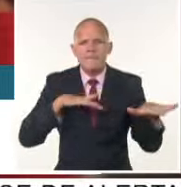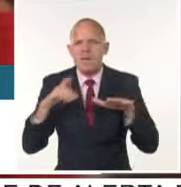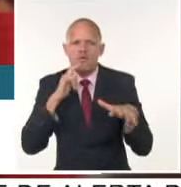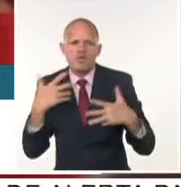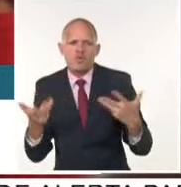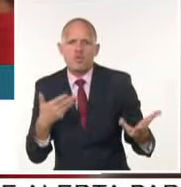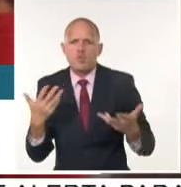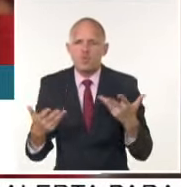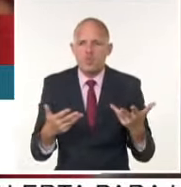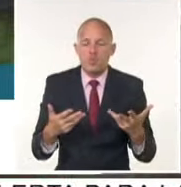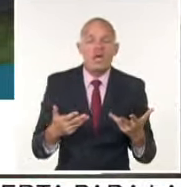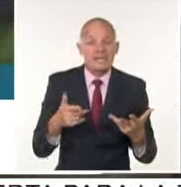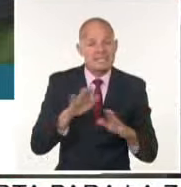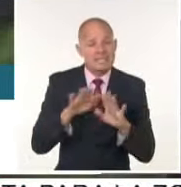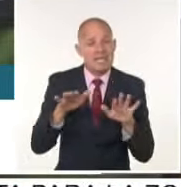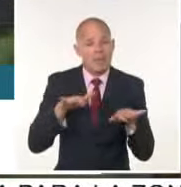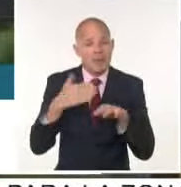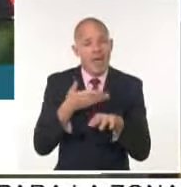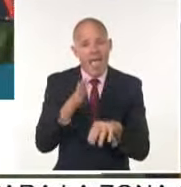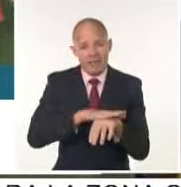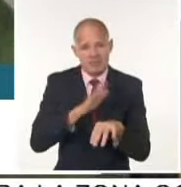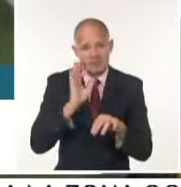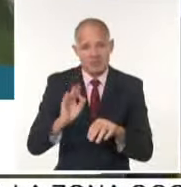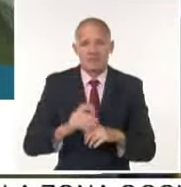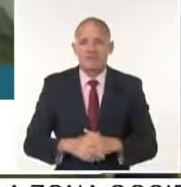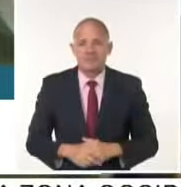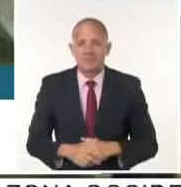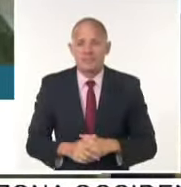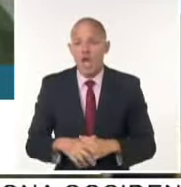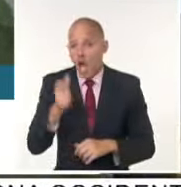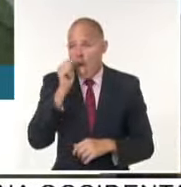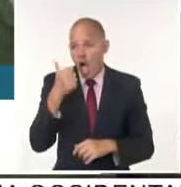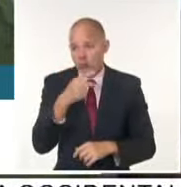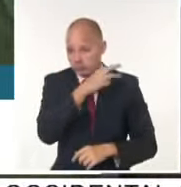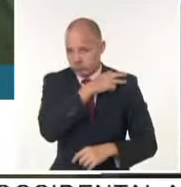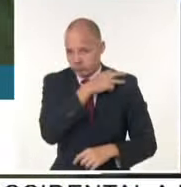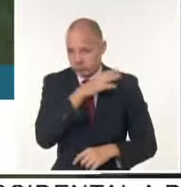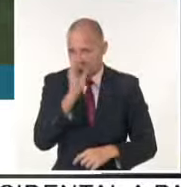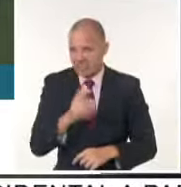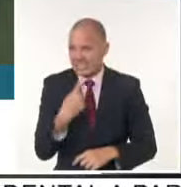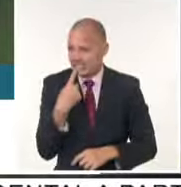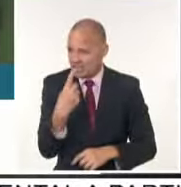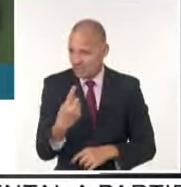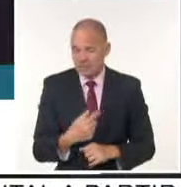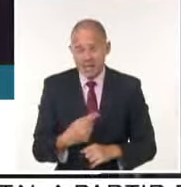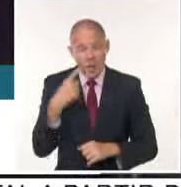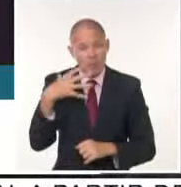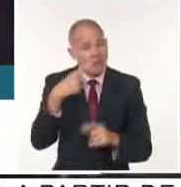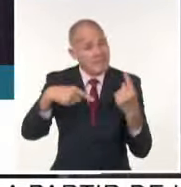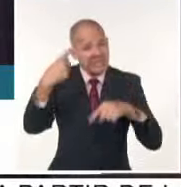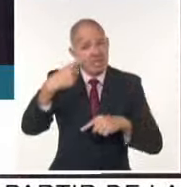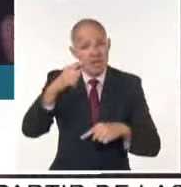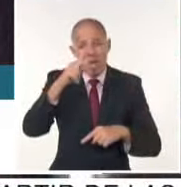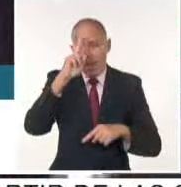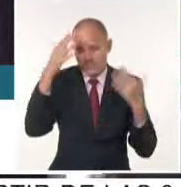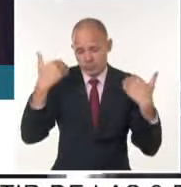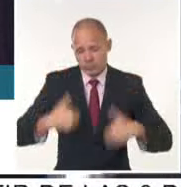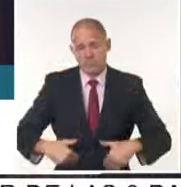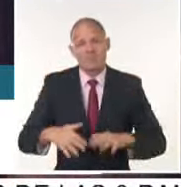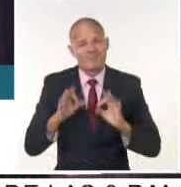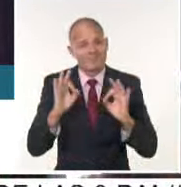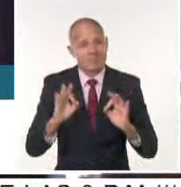tormenta tropical Rafael am matanzas pardo guerra insistió en que la protección de la vida humana constituye lo más